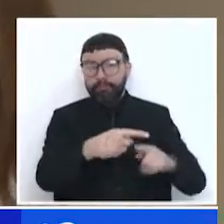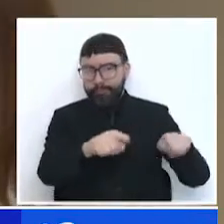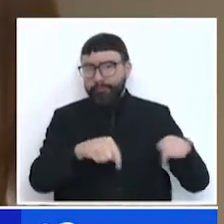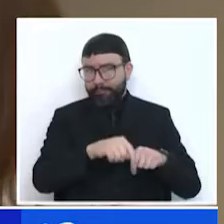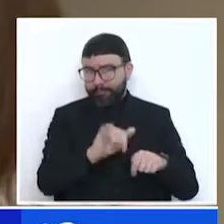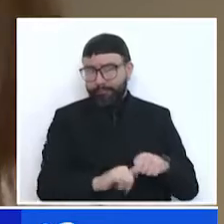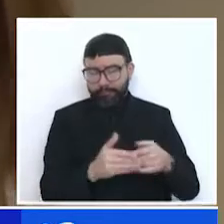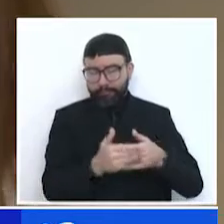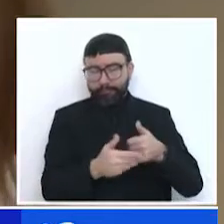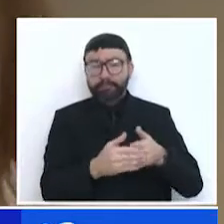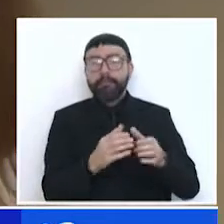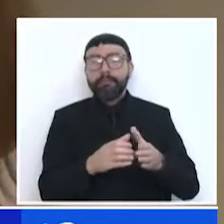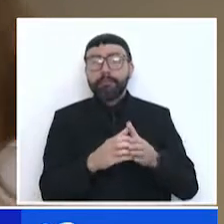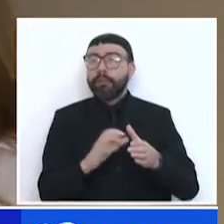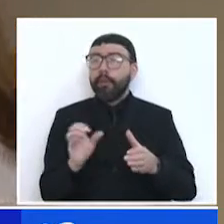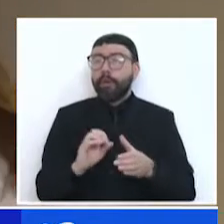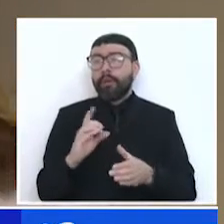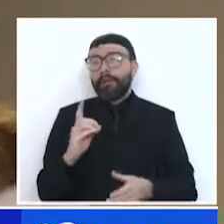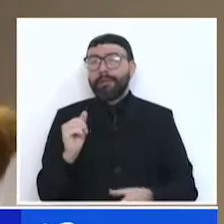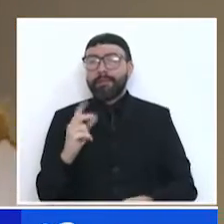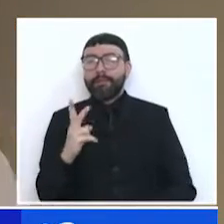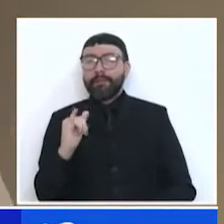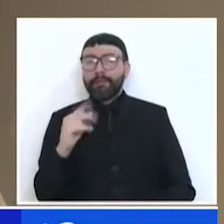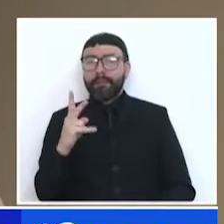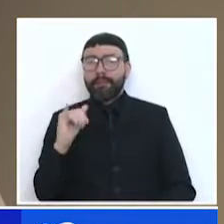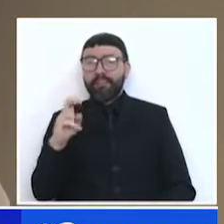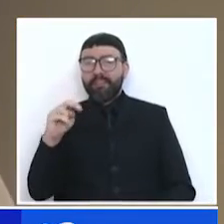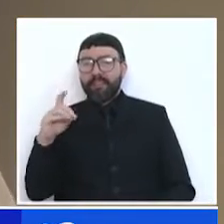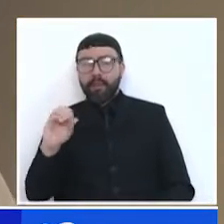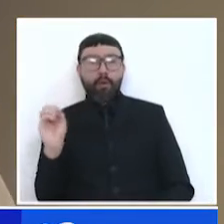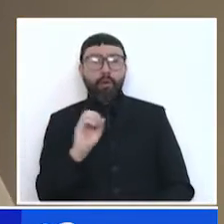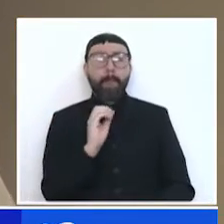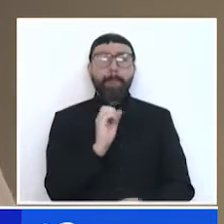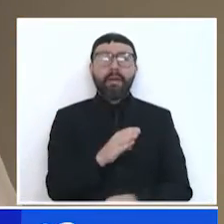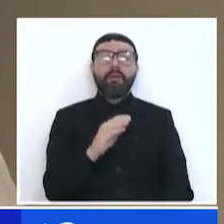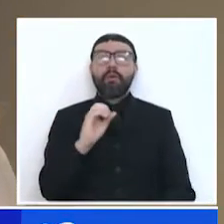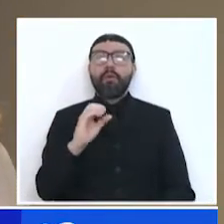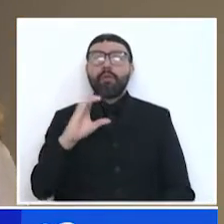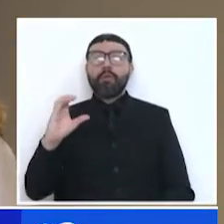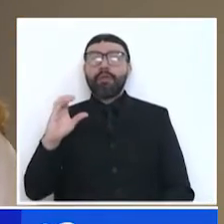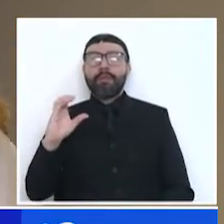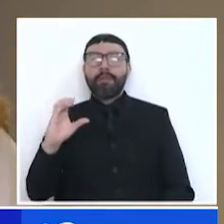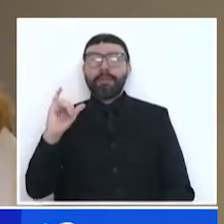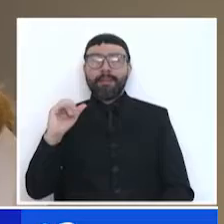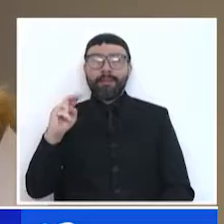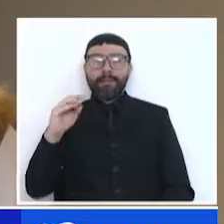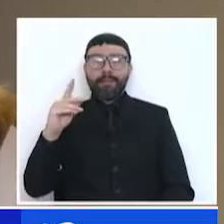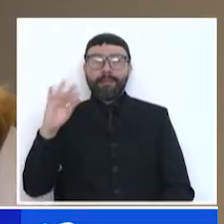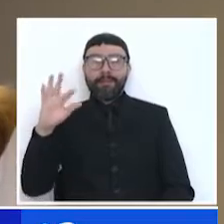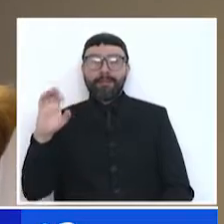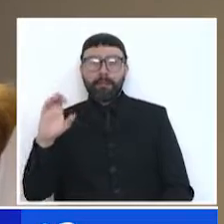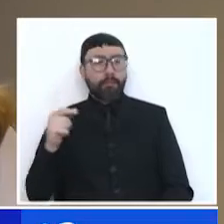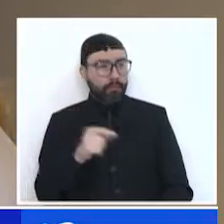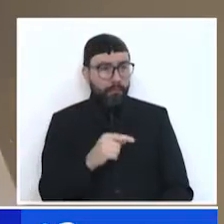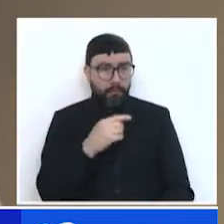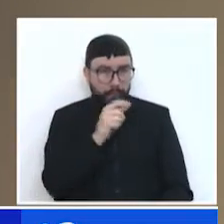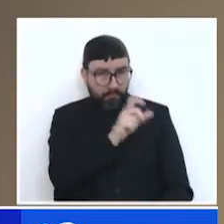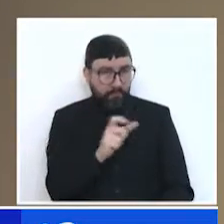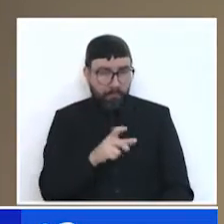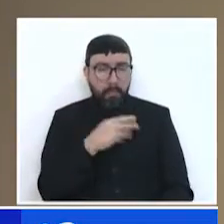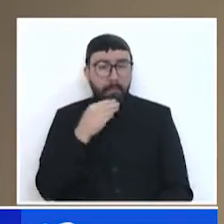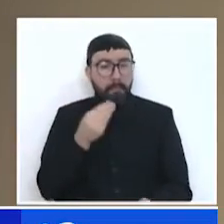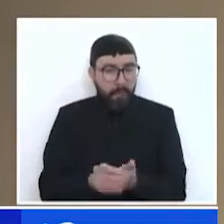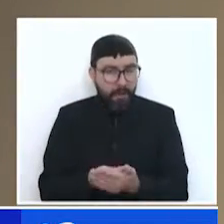en Davivienda y Banco de Occidente. Secretaria, y finalmente recordemos la importancia de estos pagos, ¿a qué se le hace destinación los recursos? Sí,